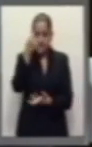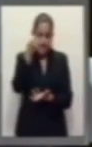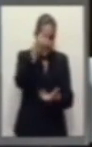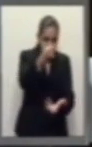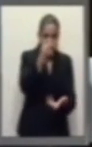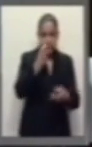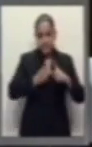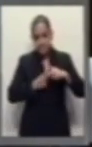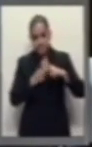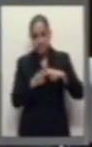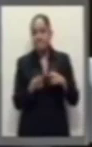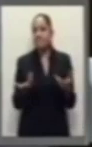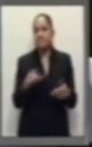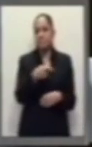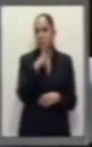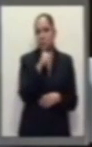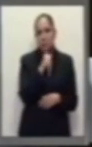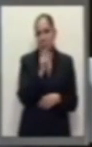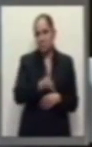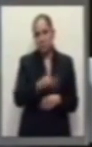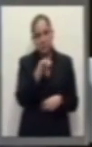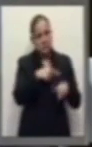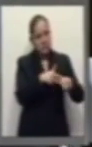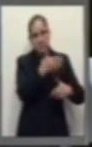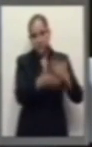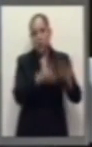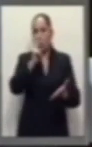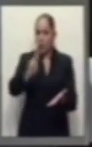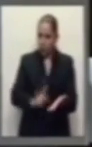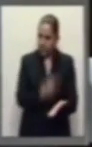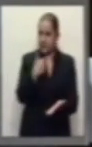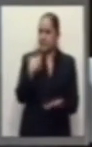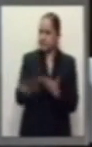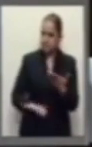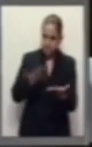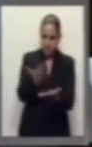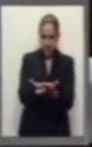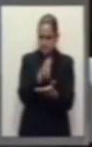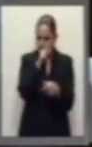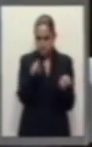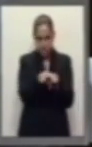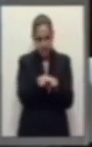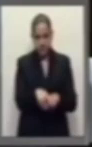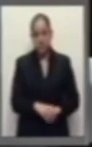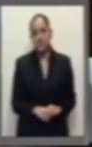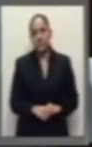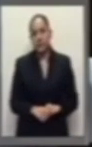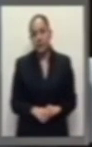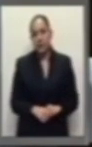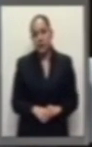tuvo viabilidad y nuevamente la estamos presentando en los mismos términos tiene que ver